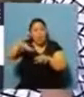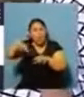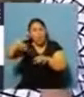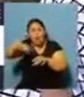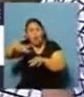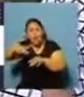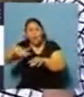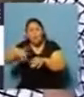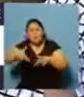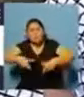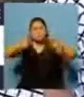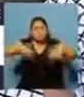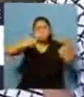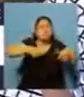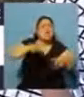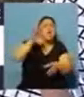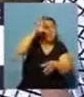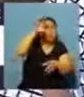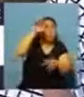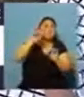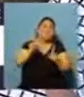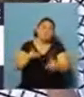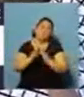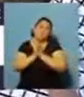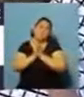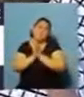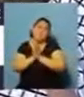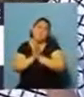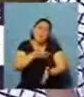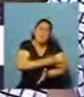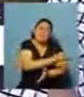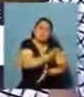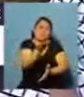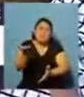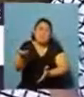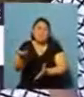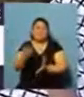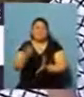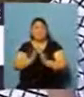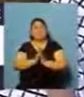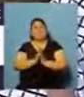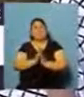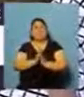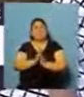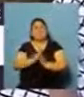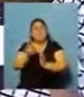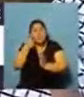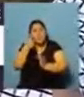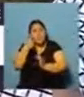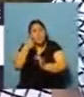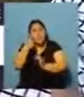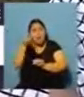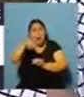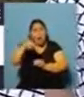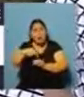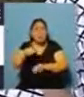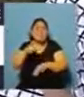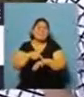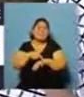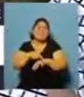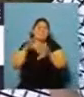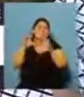de los bosques de la provincia. Y lo que pedimos a la sociedad es que, por favor, tomen conciencia. Estamos en la época